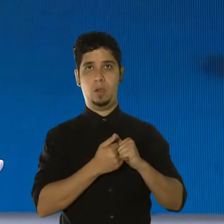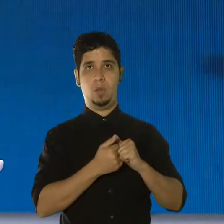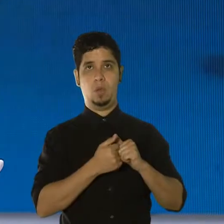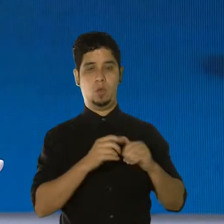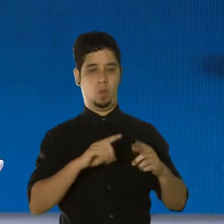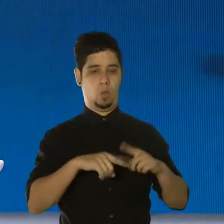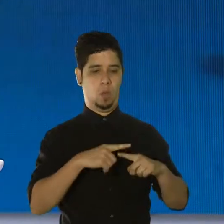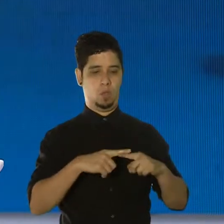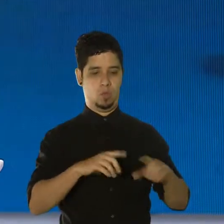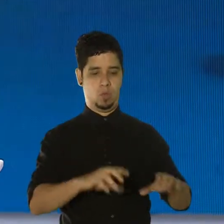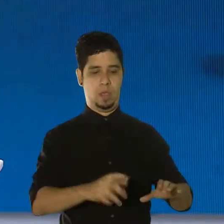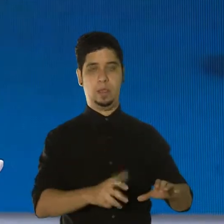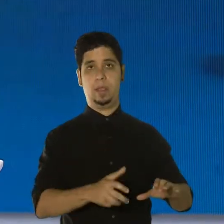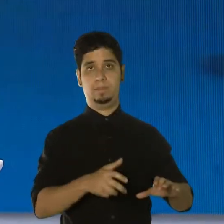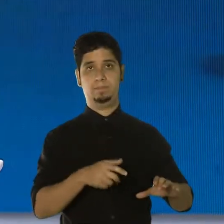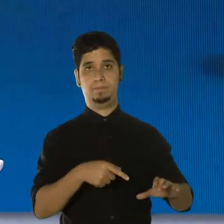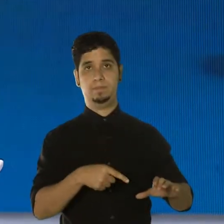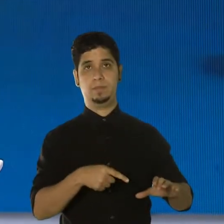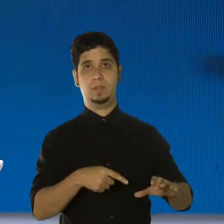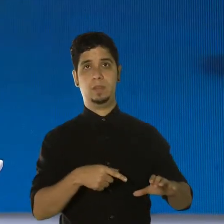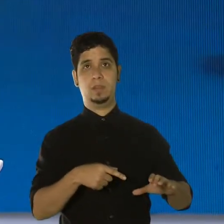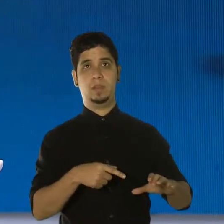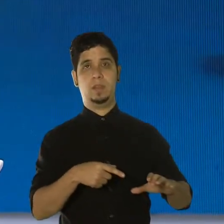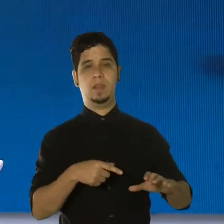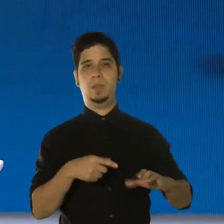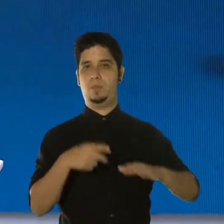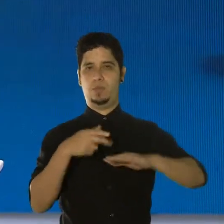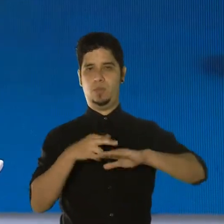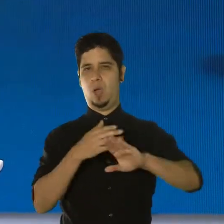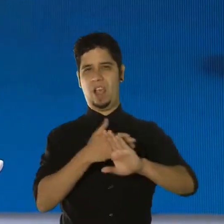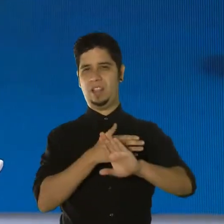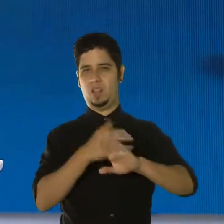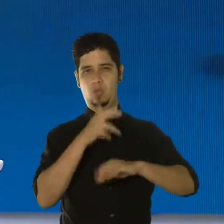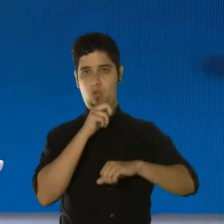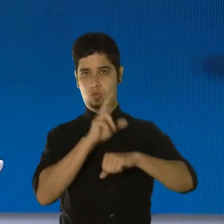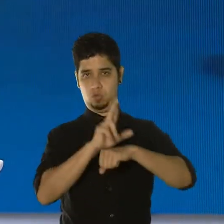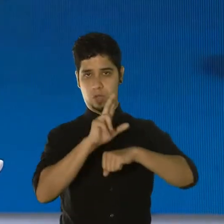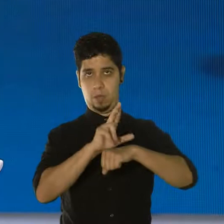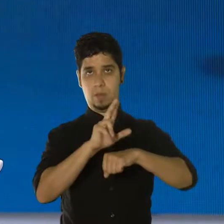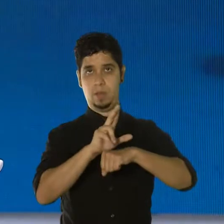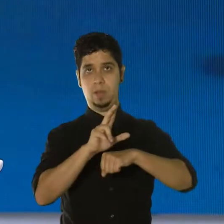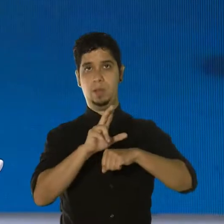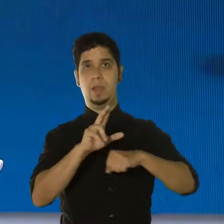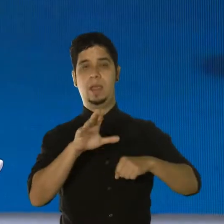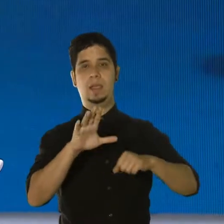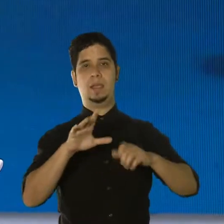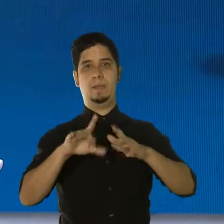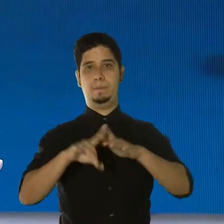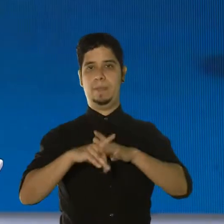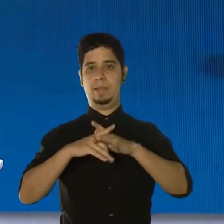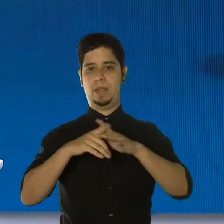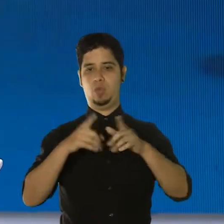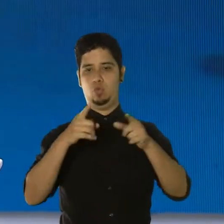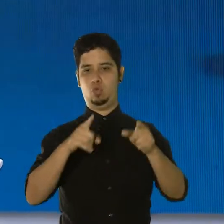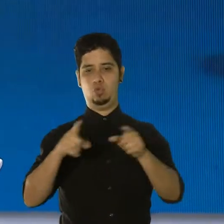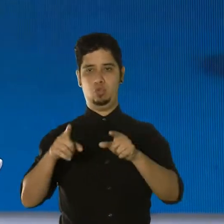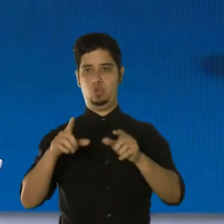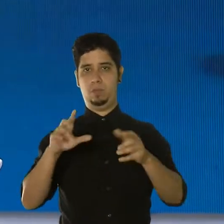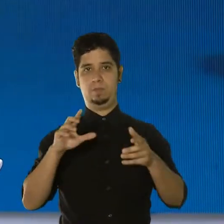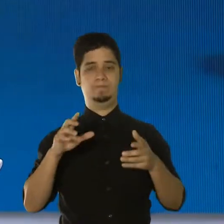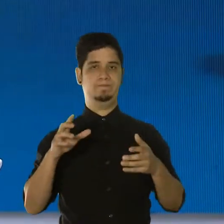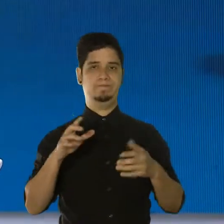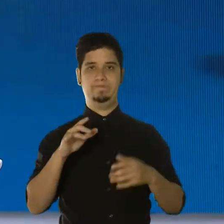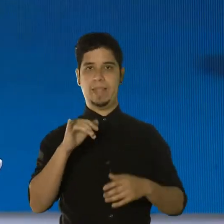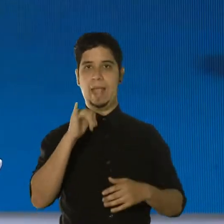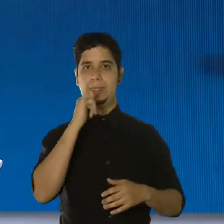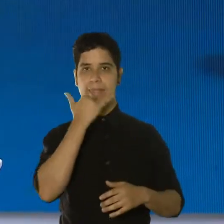En Puerto Rico esa pieza no se utilizaba, y ahí es que empezaron a ocurrir los accidentes, al